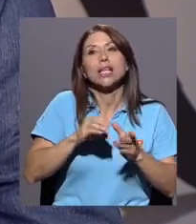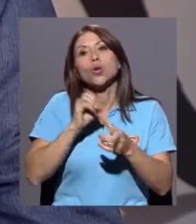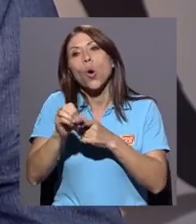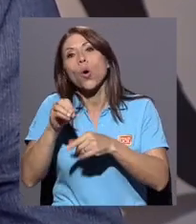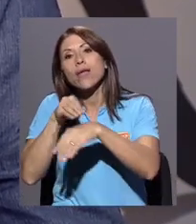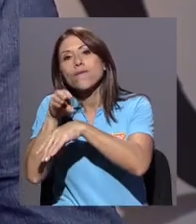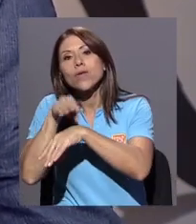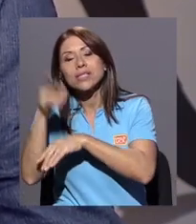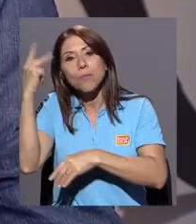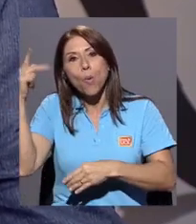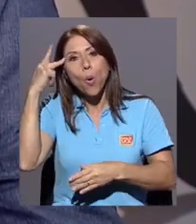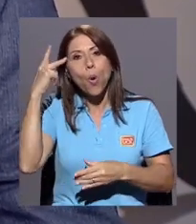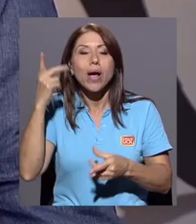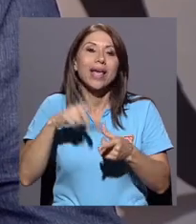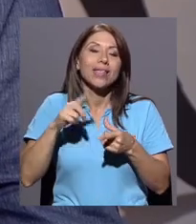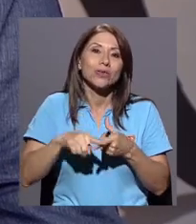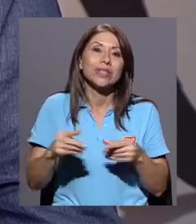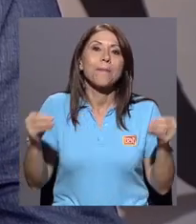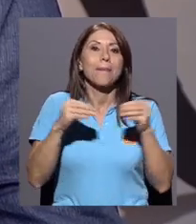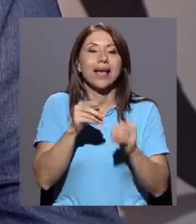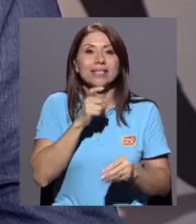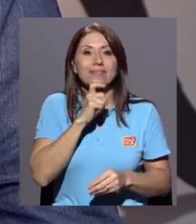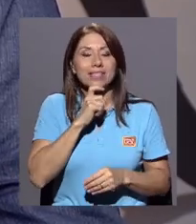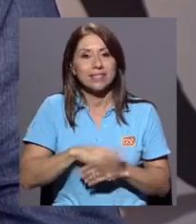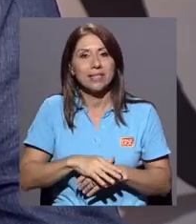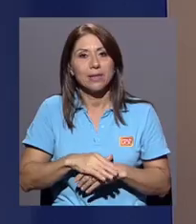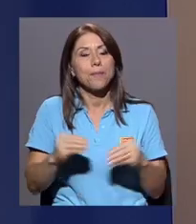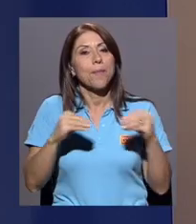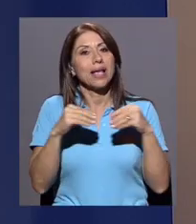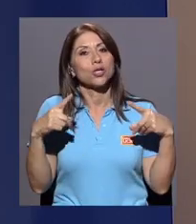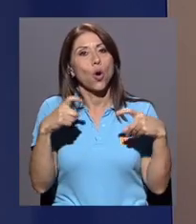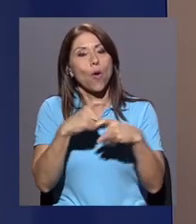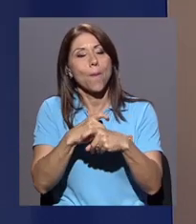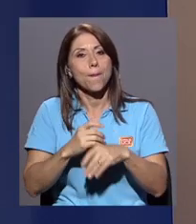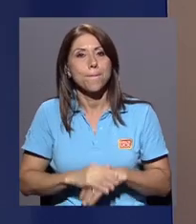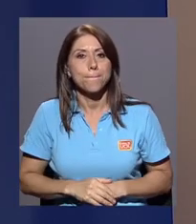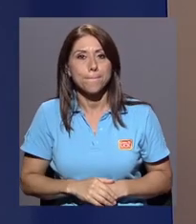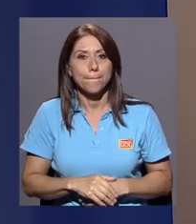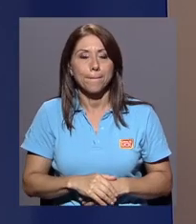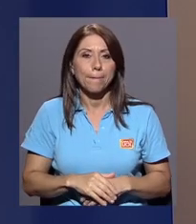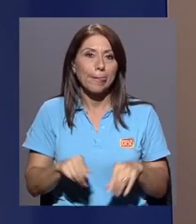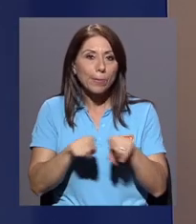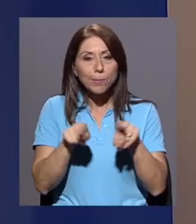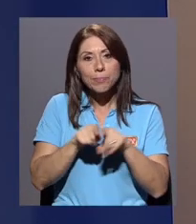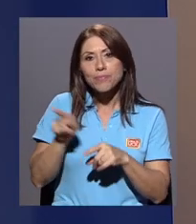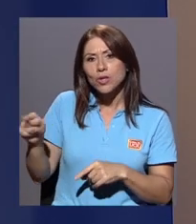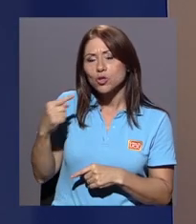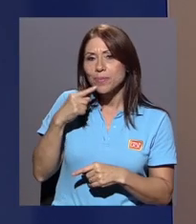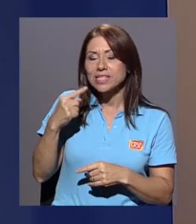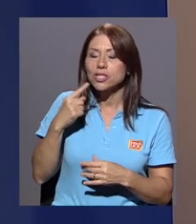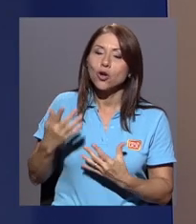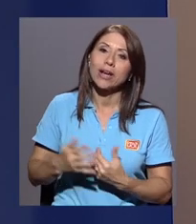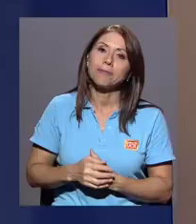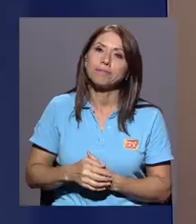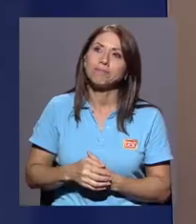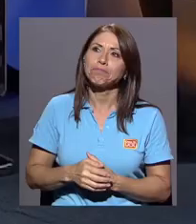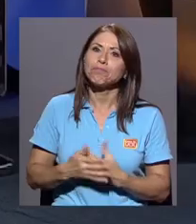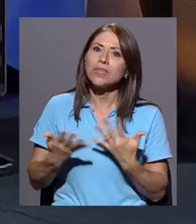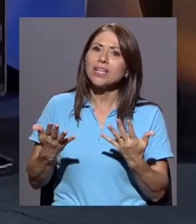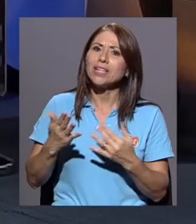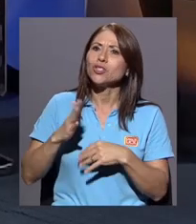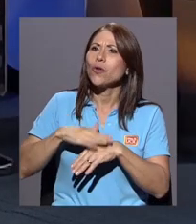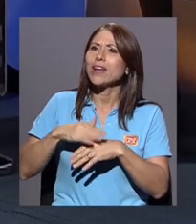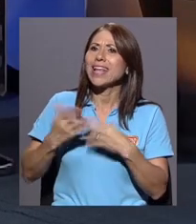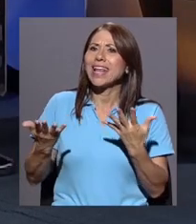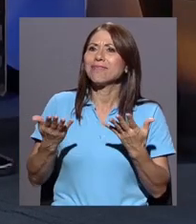políticos. Entonces es un escenario mucho más difícil. Complejo. Eso es una parte. Por otra parte, es lo que tú mencionas, digamos, que